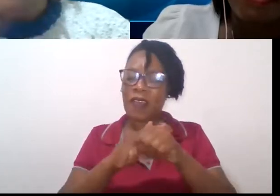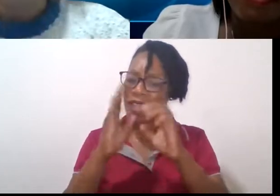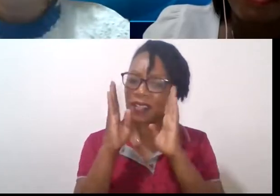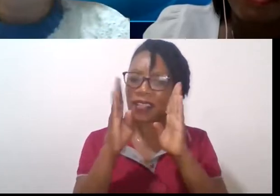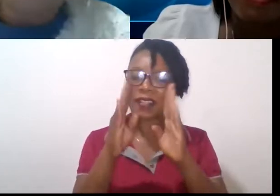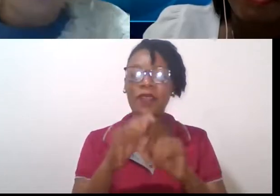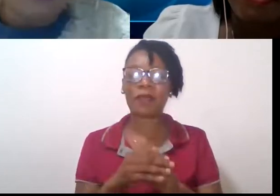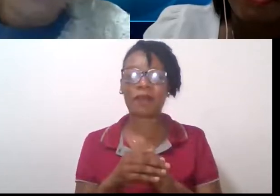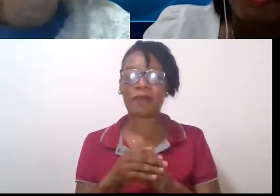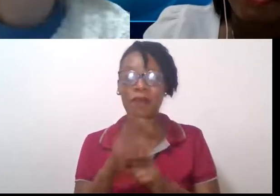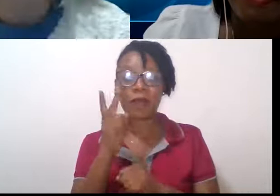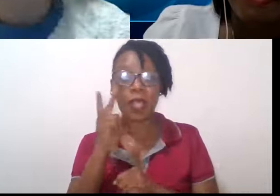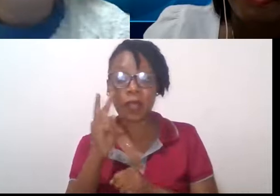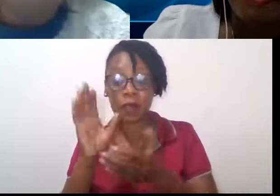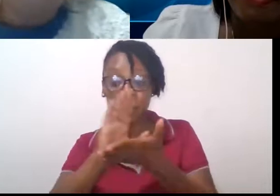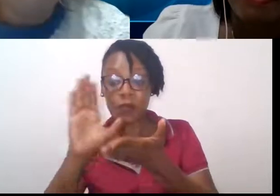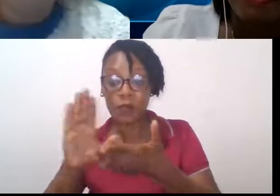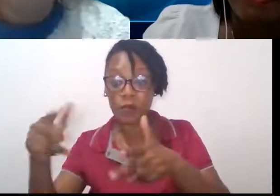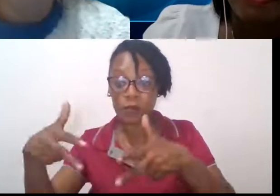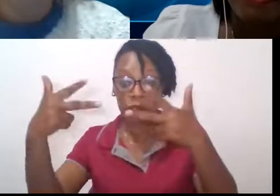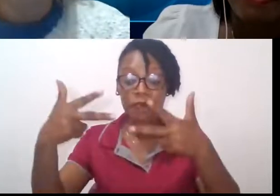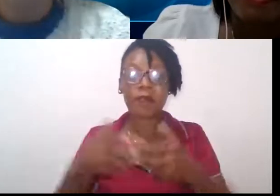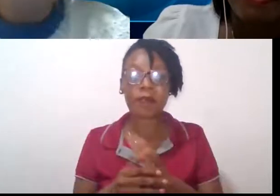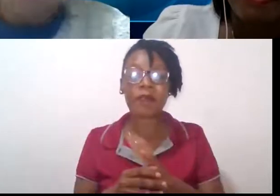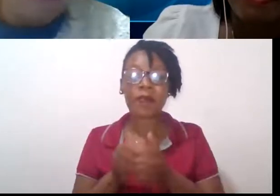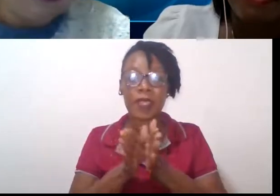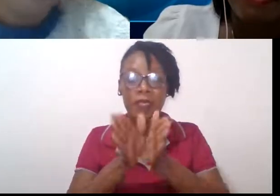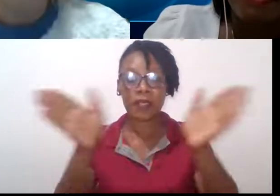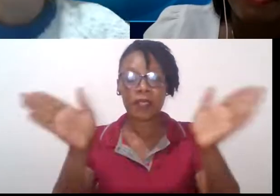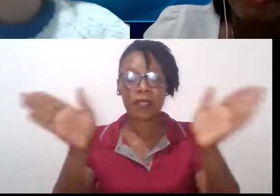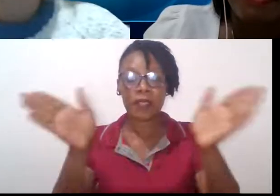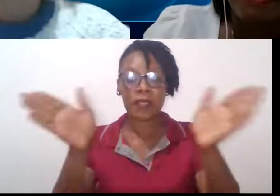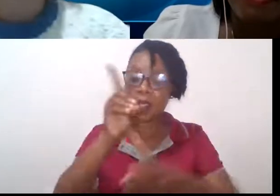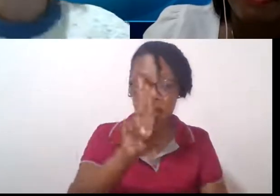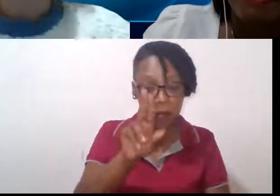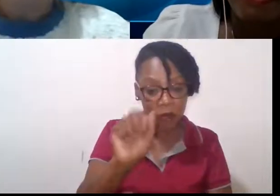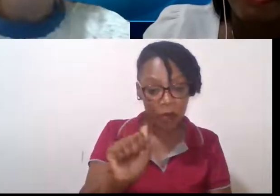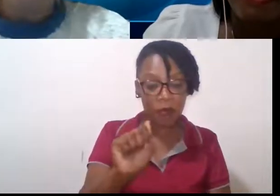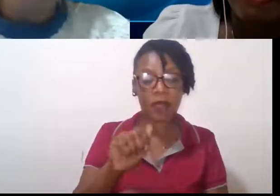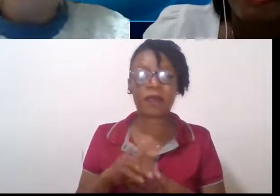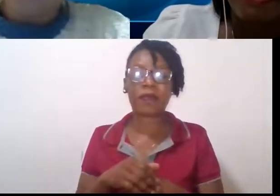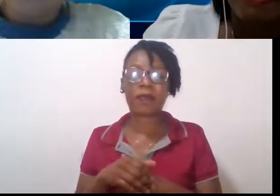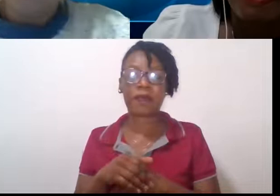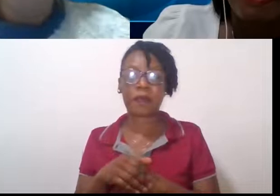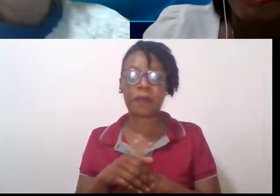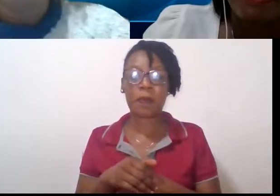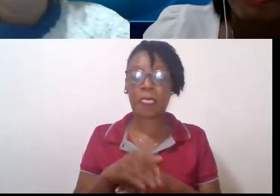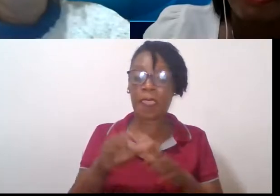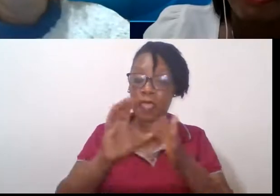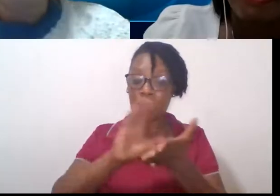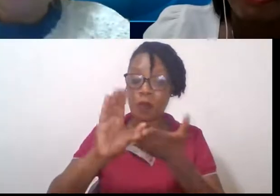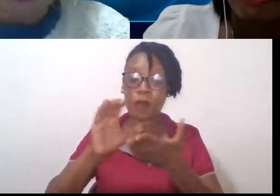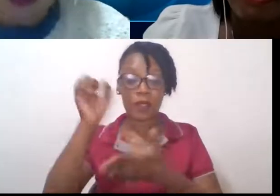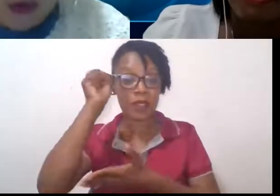¿verdad? La oferta de los cursos virtuales, que también es muy amplia, ¿verdad? Tenemos cursos de diseño universal de aprendizaje, tenemos cursos en torno a síndrome de